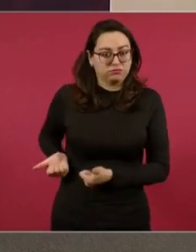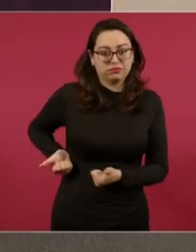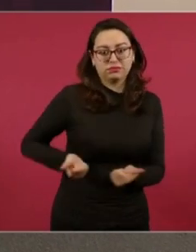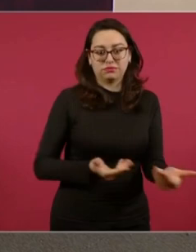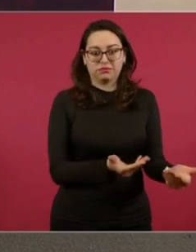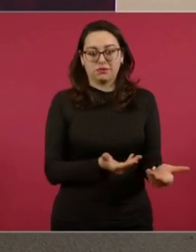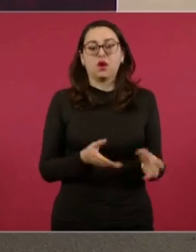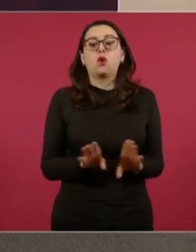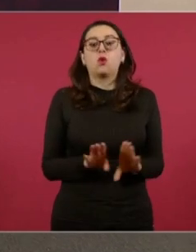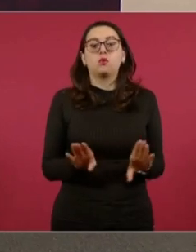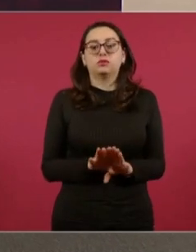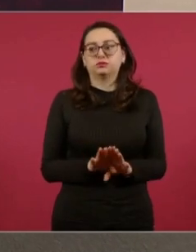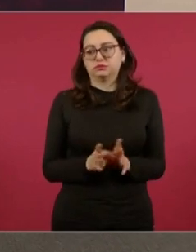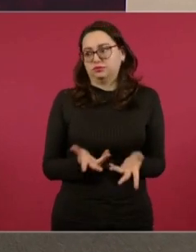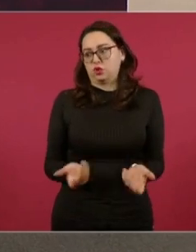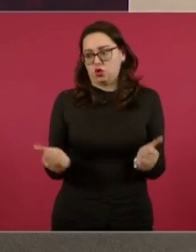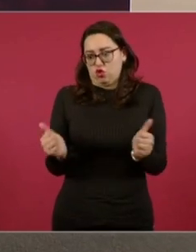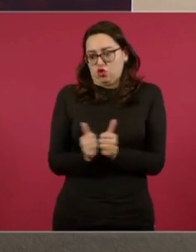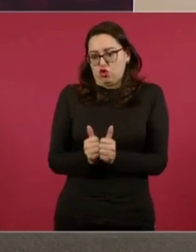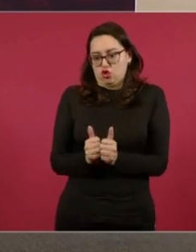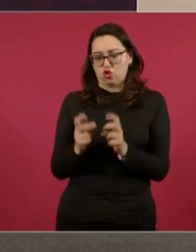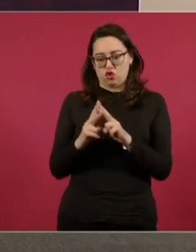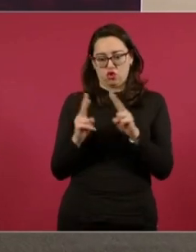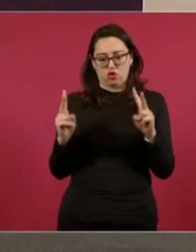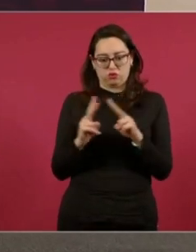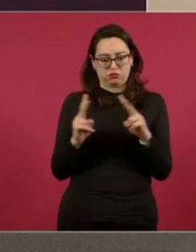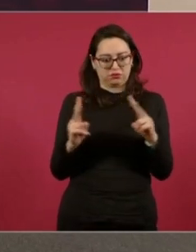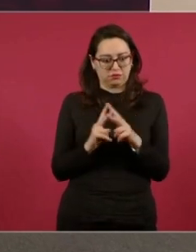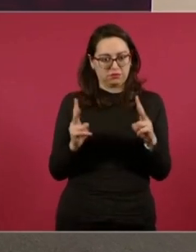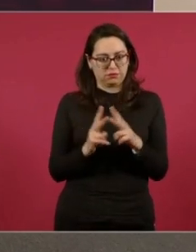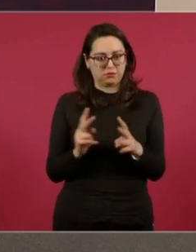para adultos mayores, por ejemplo, de todo un día,